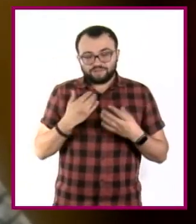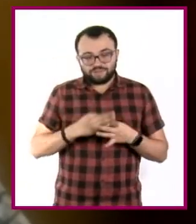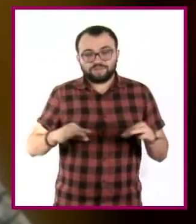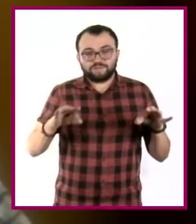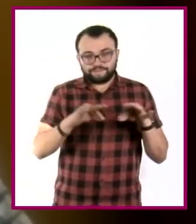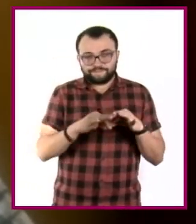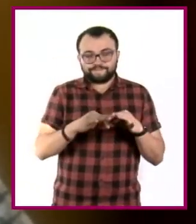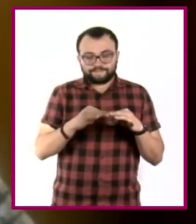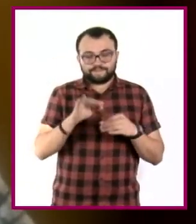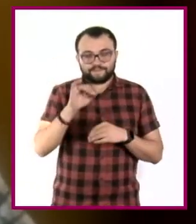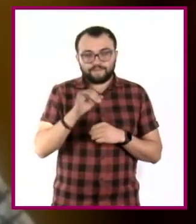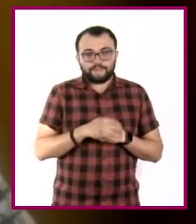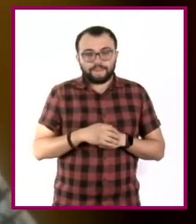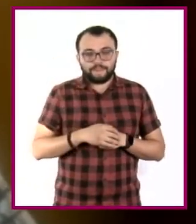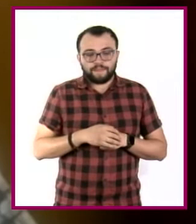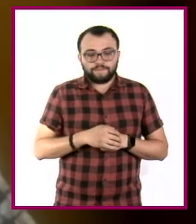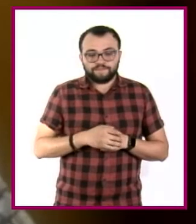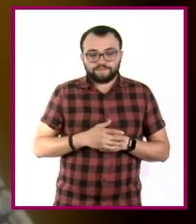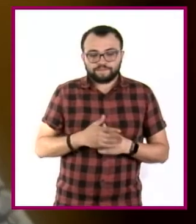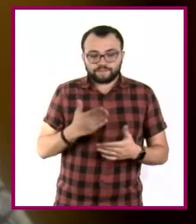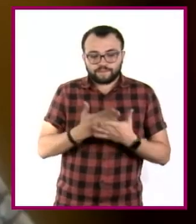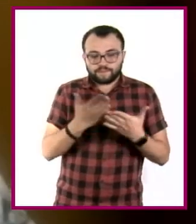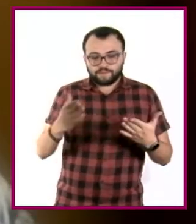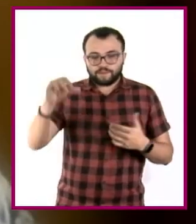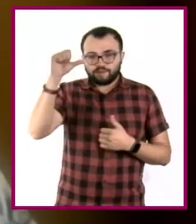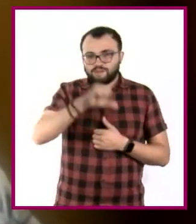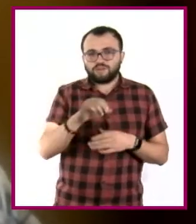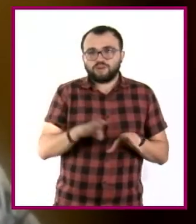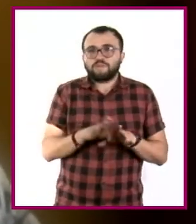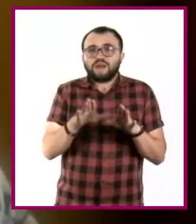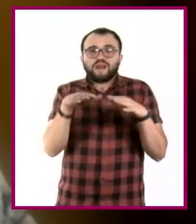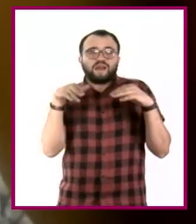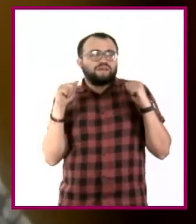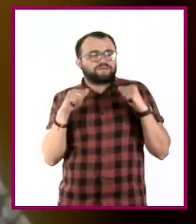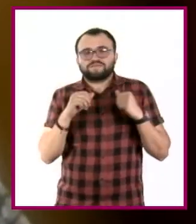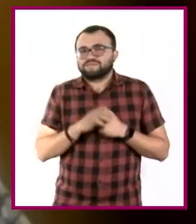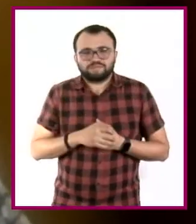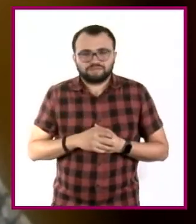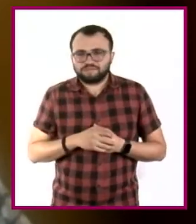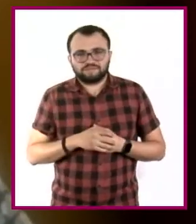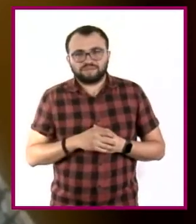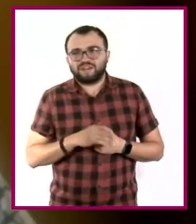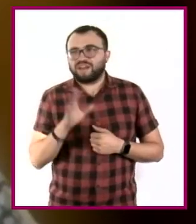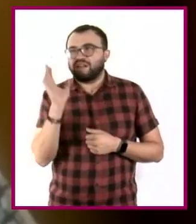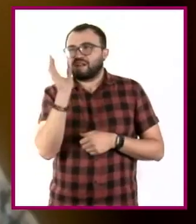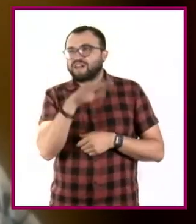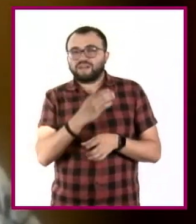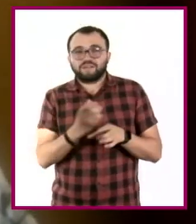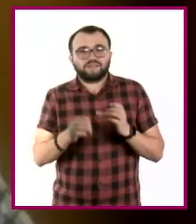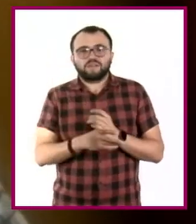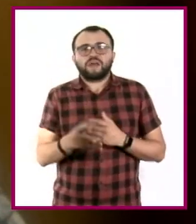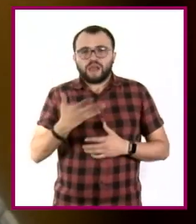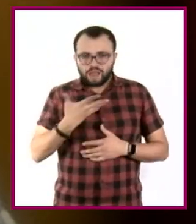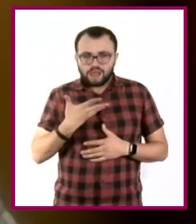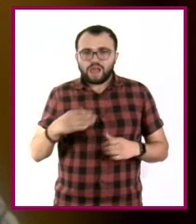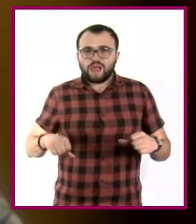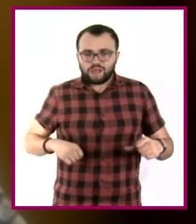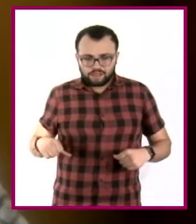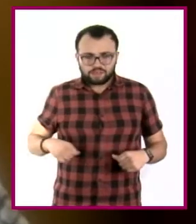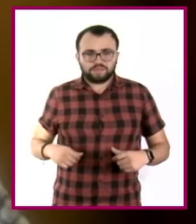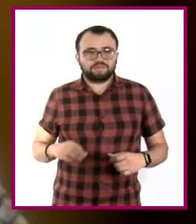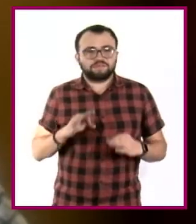mujeres jóvenes de la actualidad no es apática. Al contrario, es muy proactiva. Es